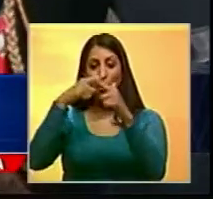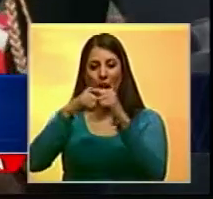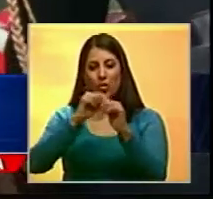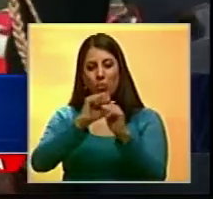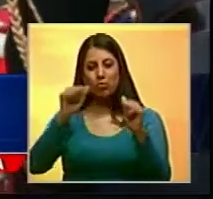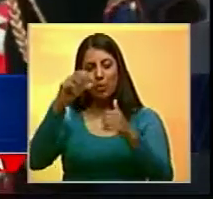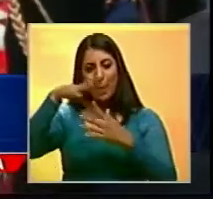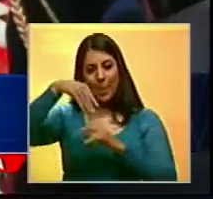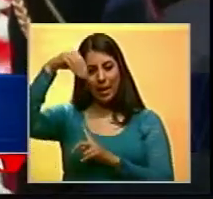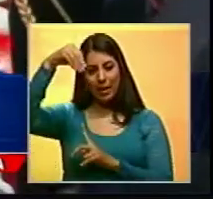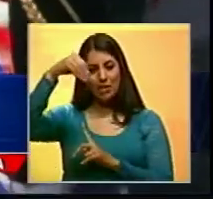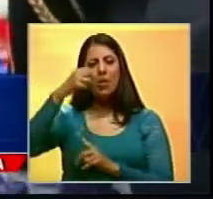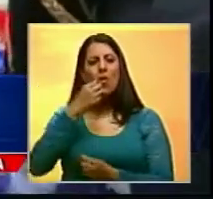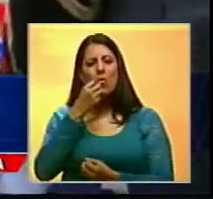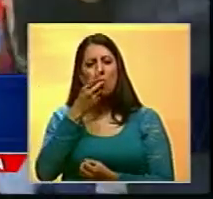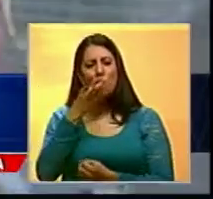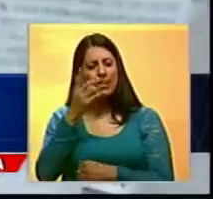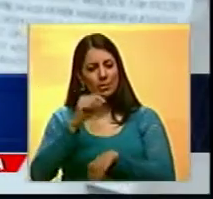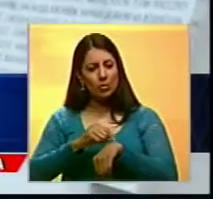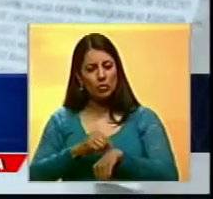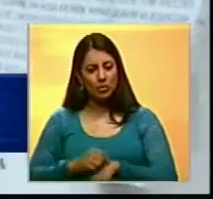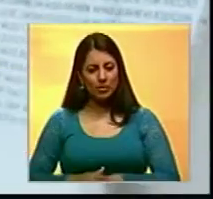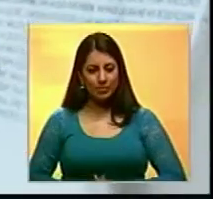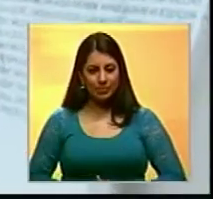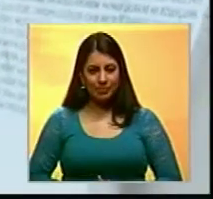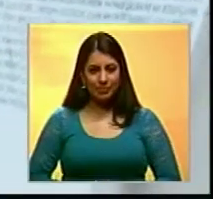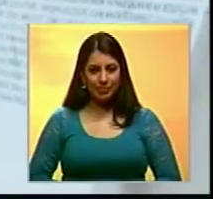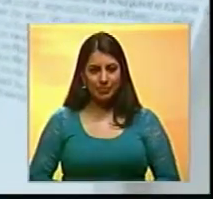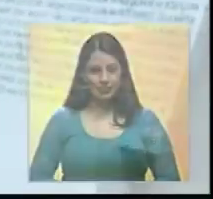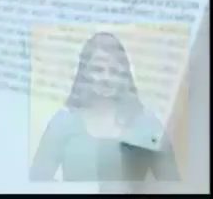atentados en París. Los detalles en breve.